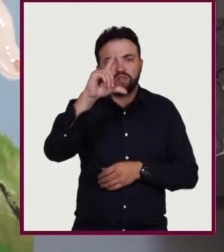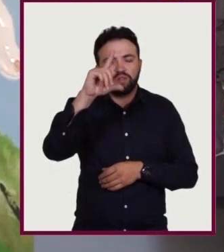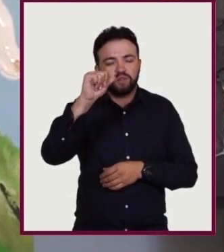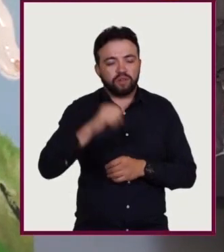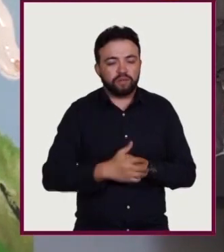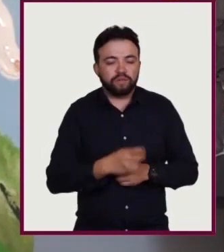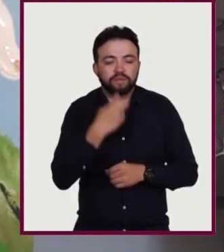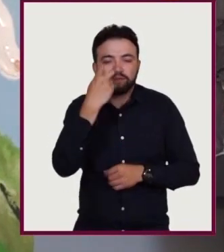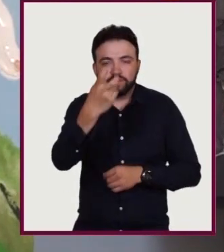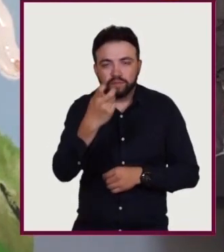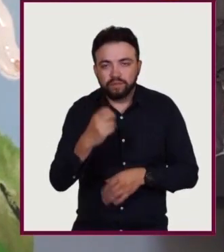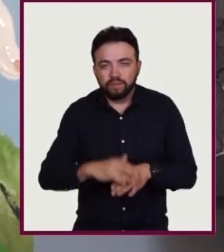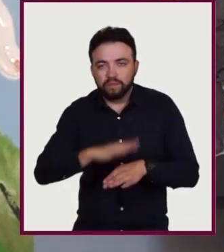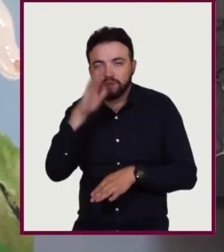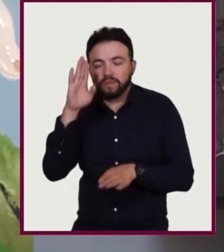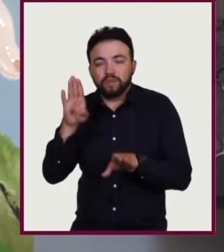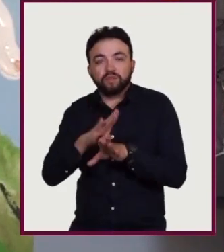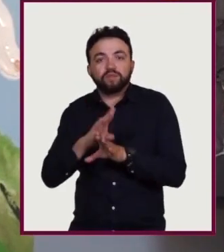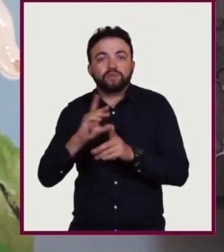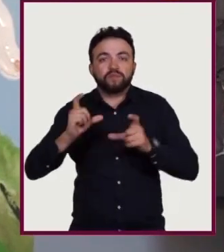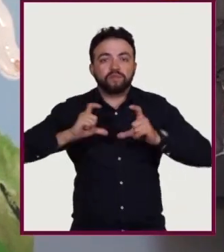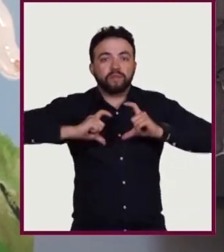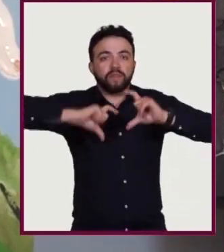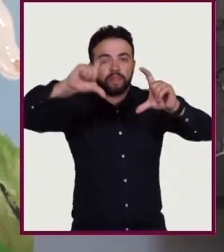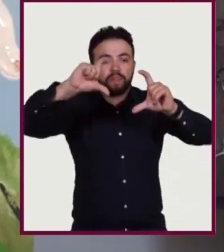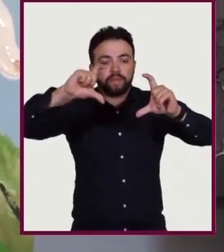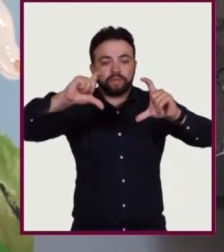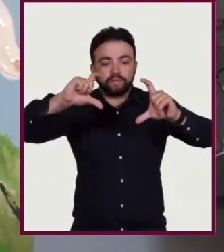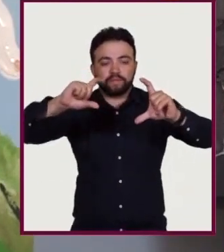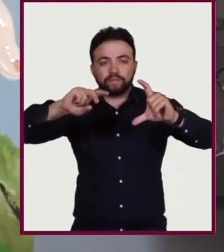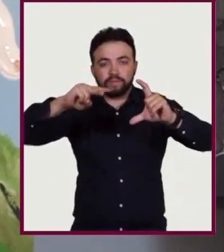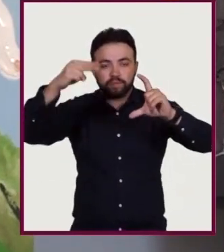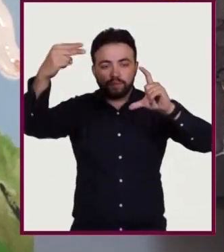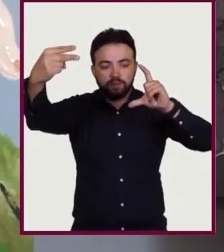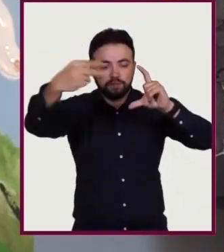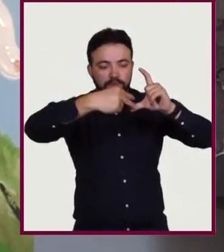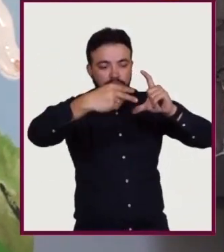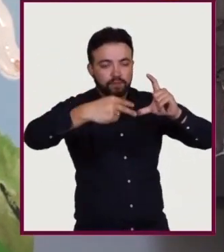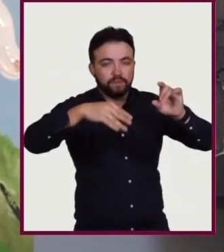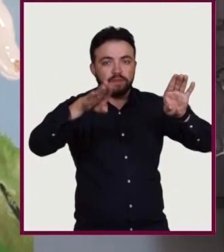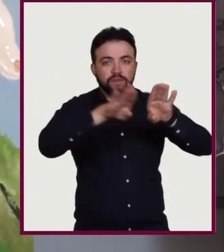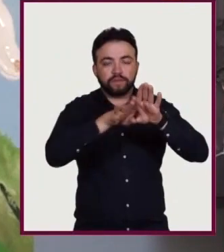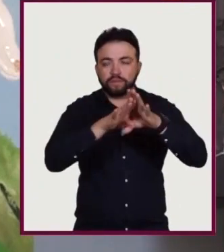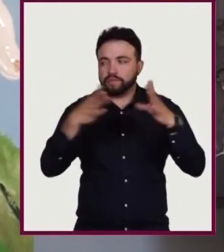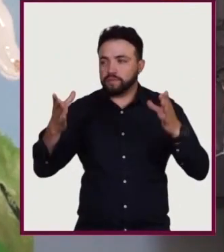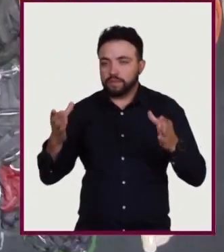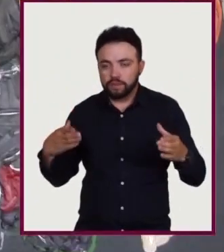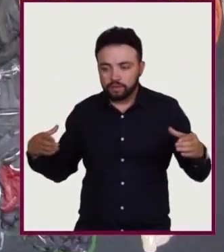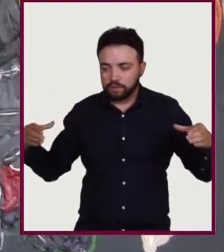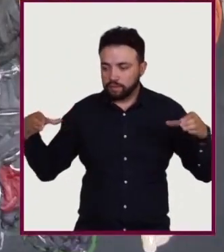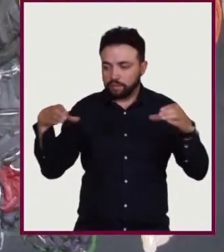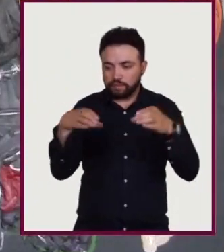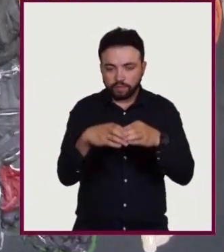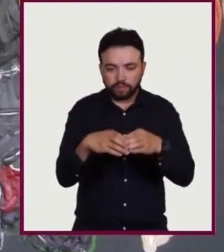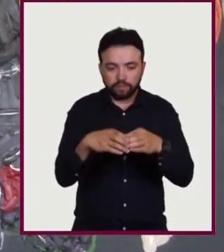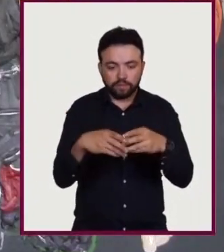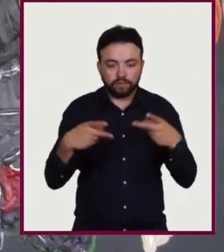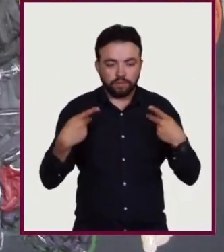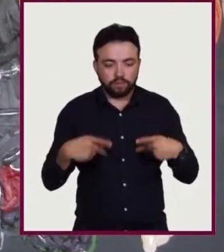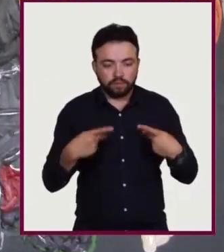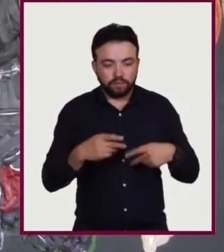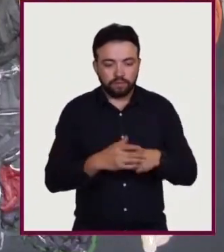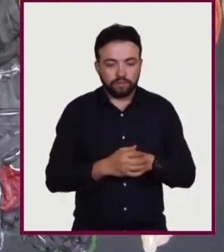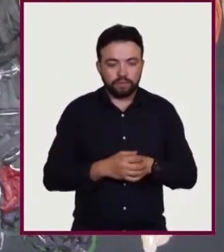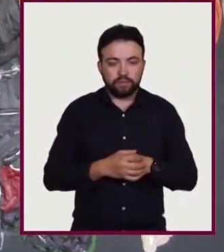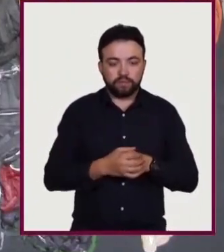hace referencia como más a un símbolo, de la idea de algo como comunidad, colectivo, incluso como